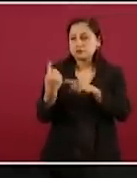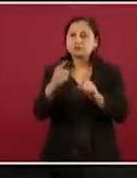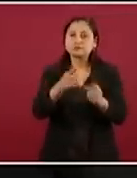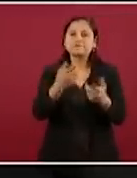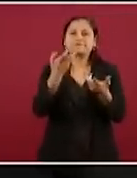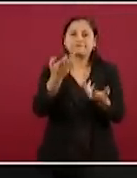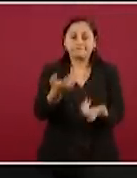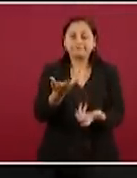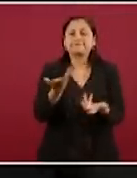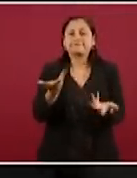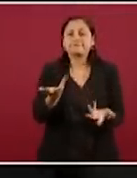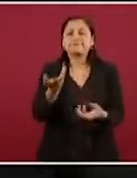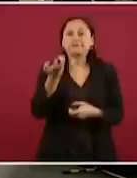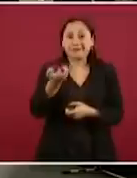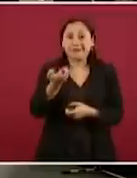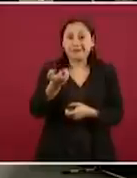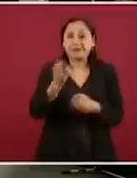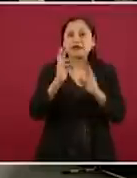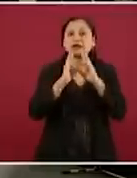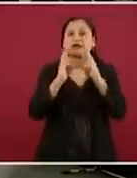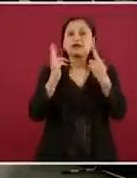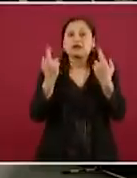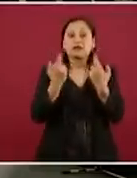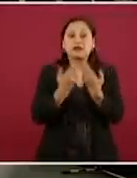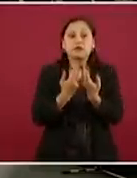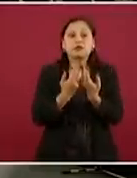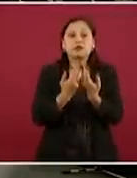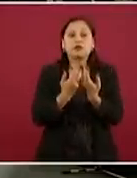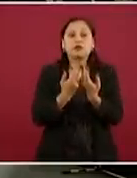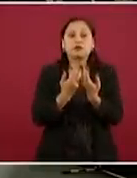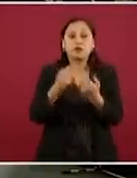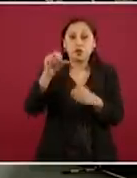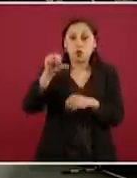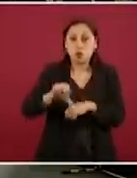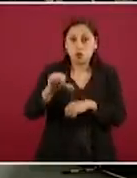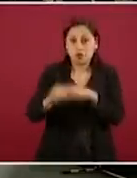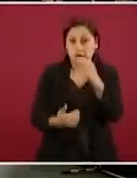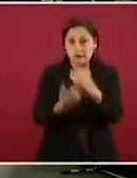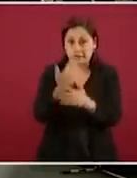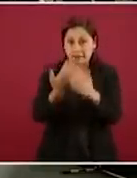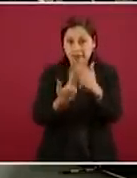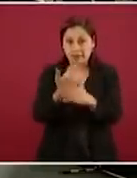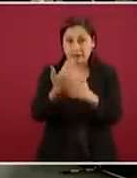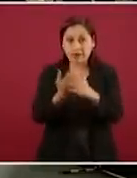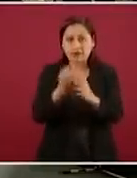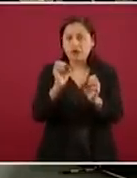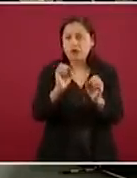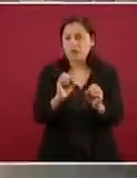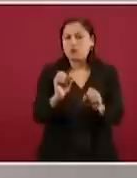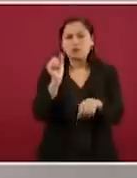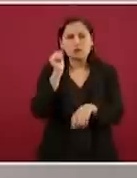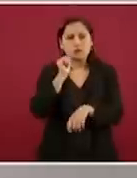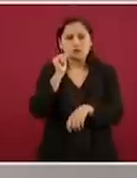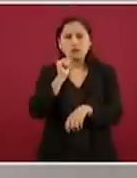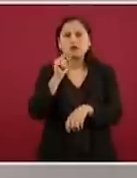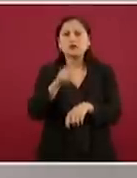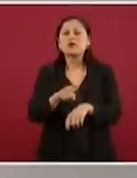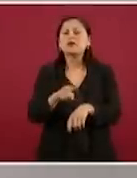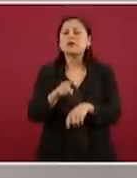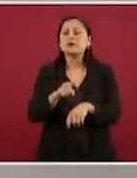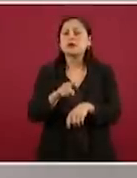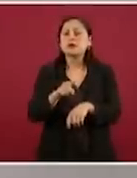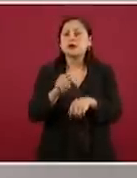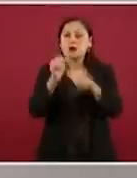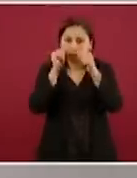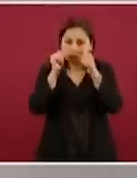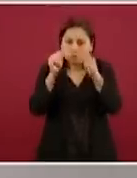esta reunión, que desde muy temprano, a lo mejor ya en Nueva York,